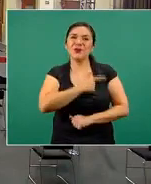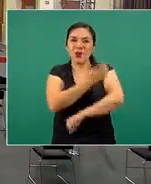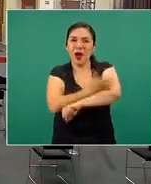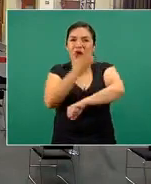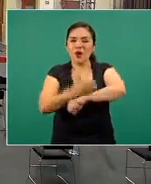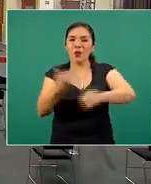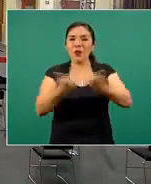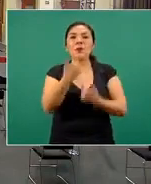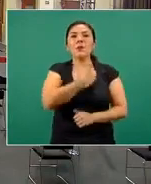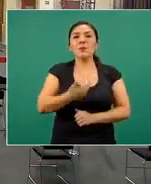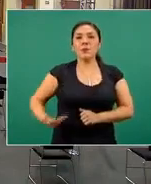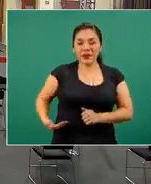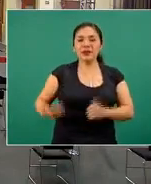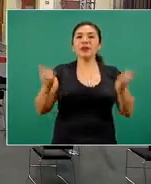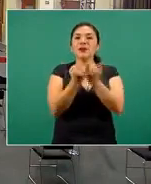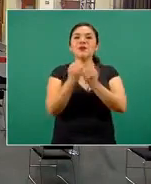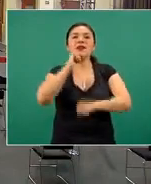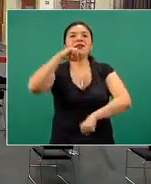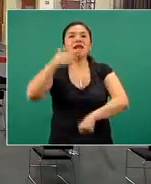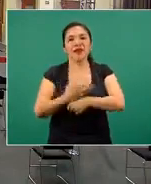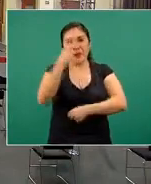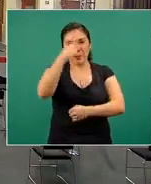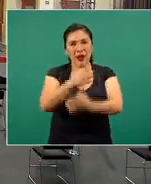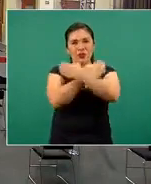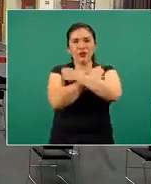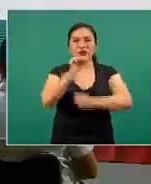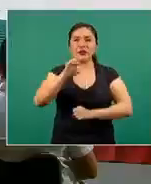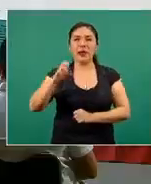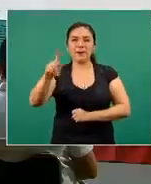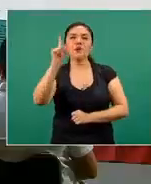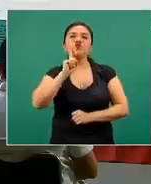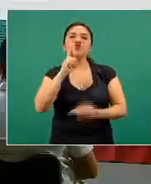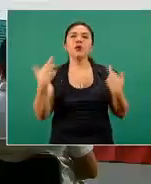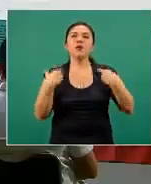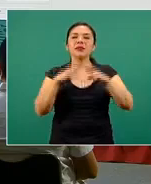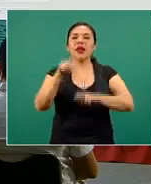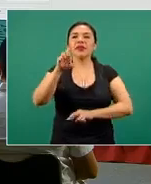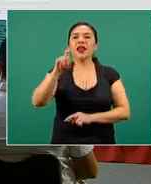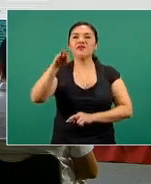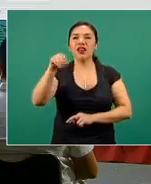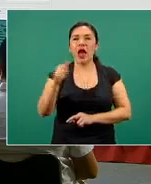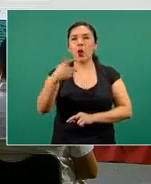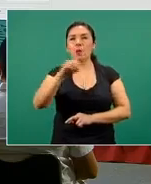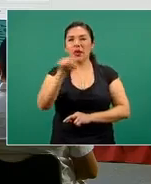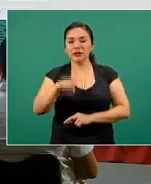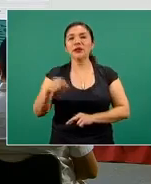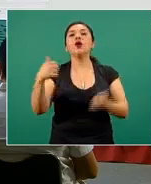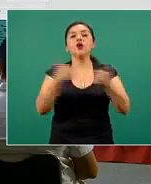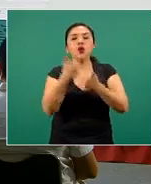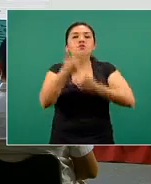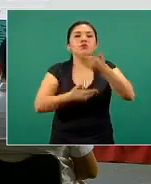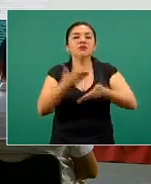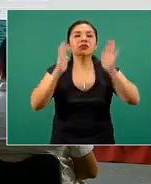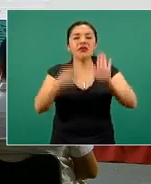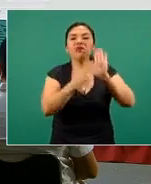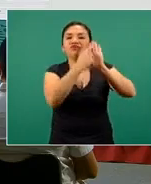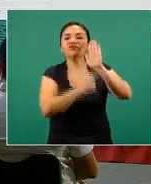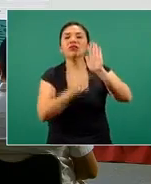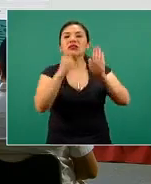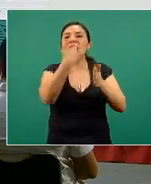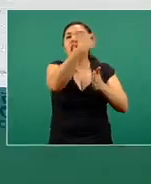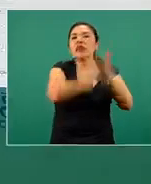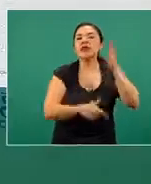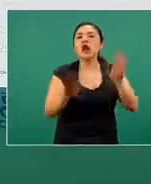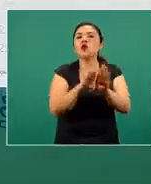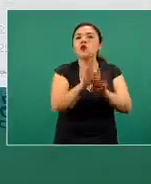al presidente y a la secretaria de Educación Pública, la maestra Delfina Gómez Álvarez, y presentaremos ya la lista, el orden en que